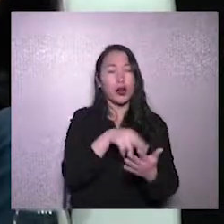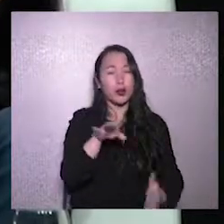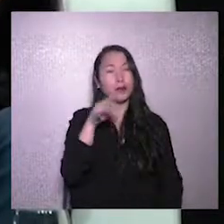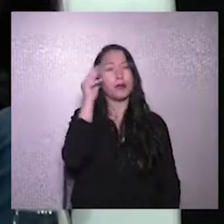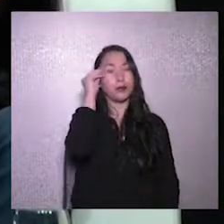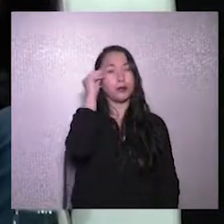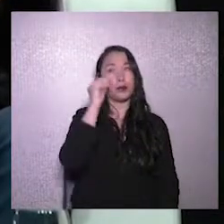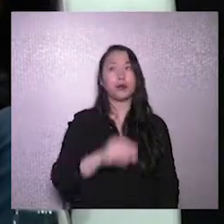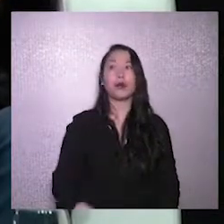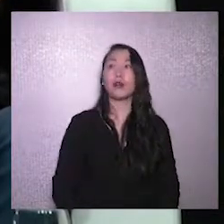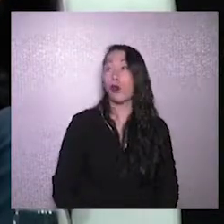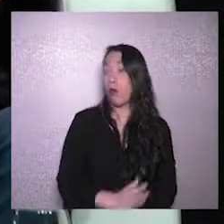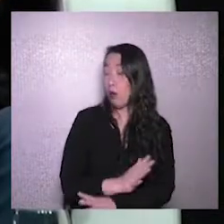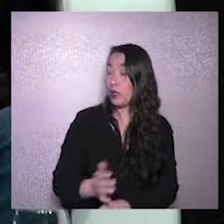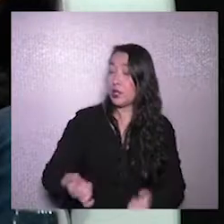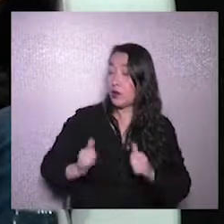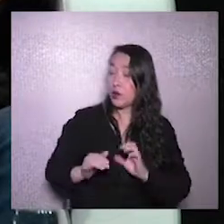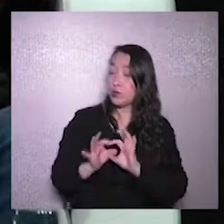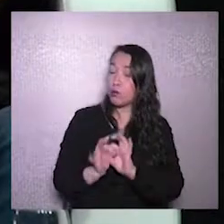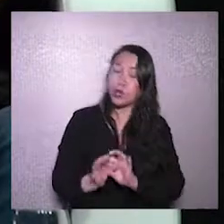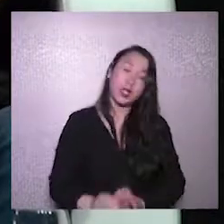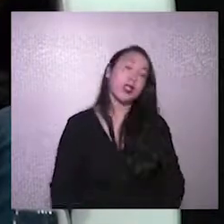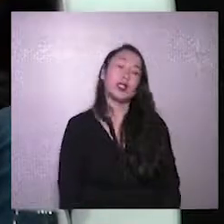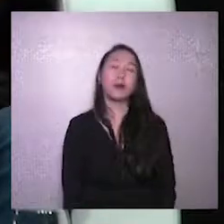para que lo tengas. Tremendos desafíos. Muchas gracias.